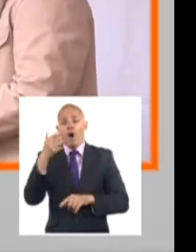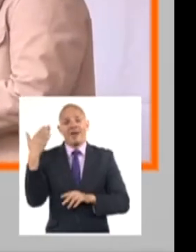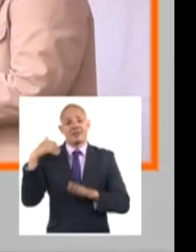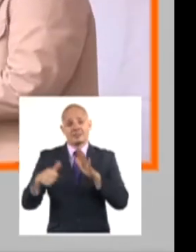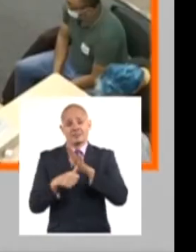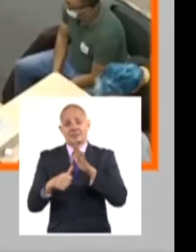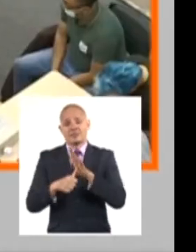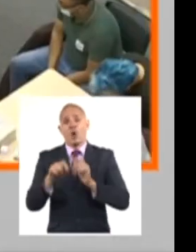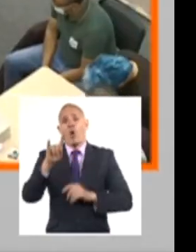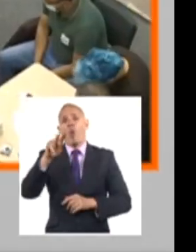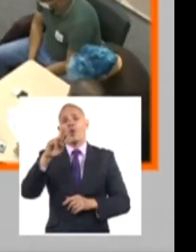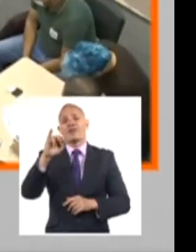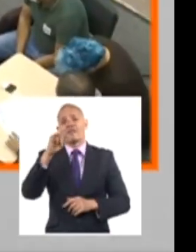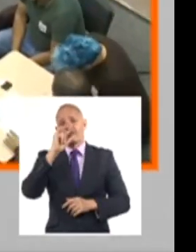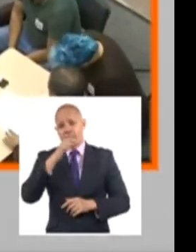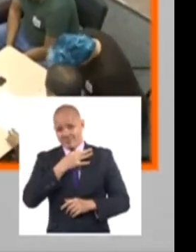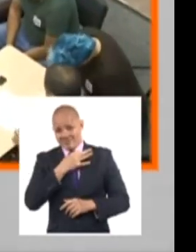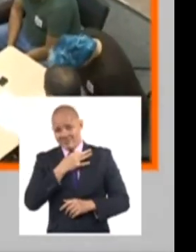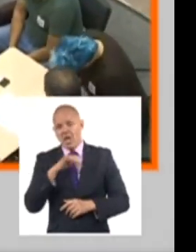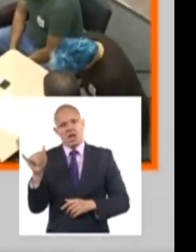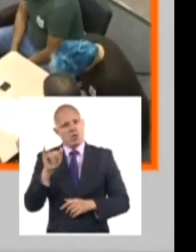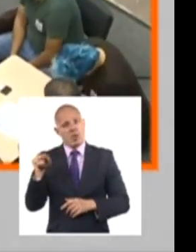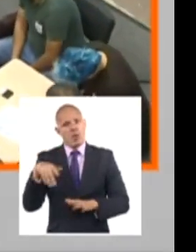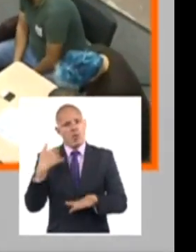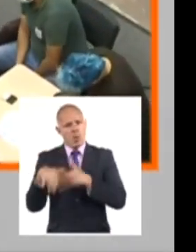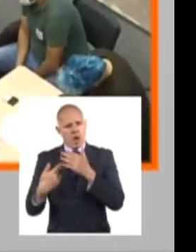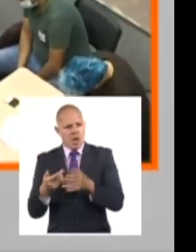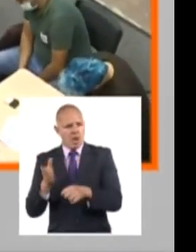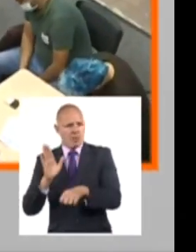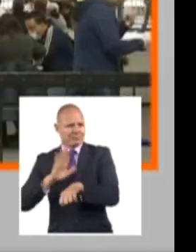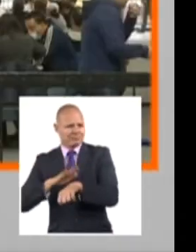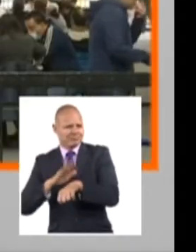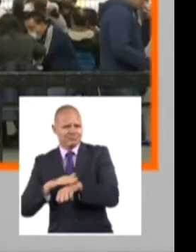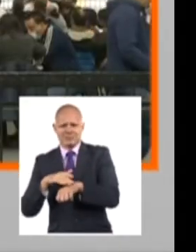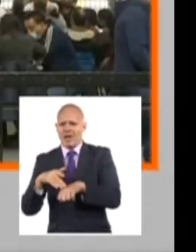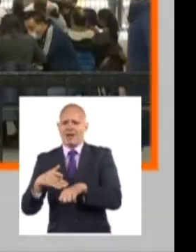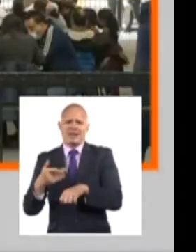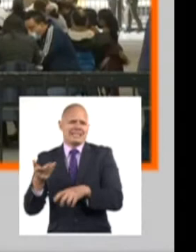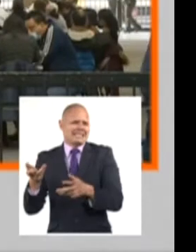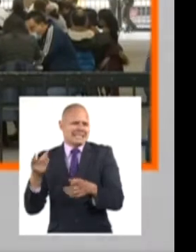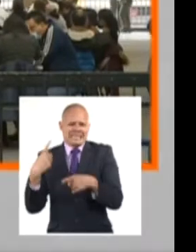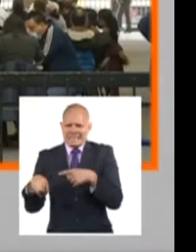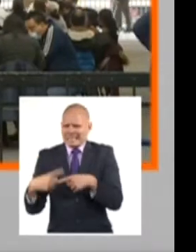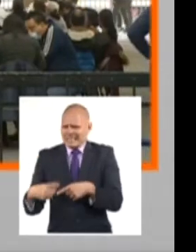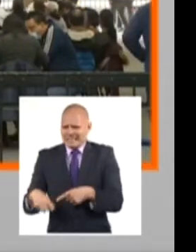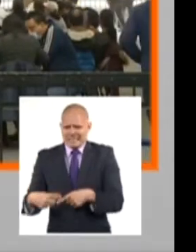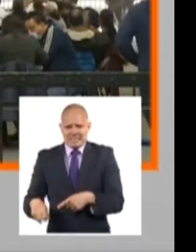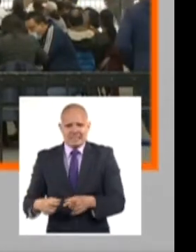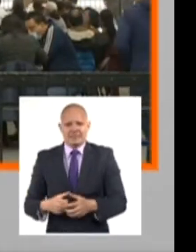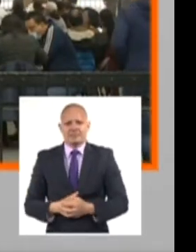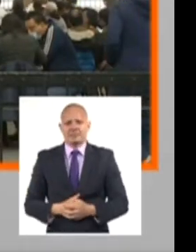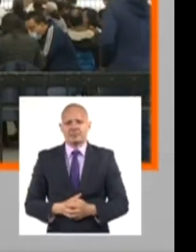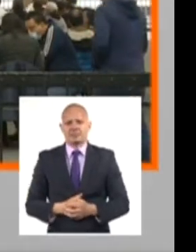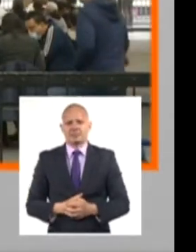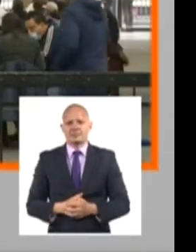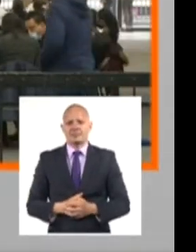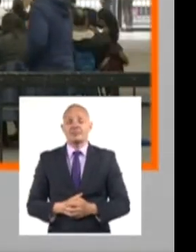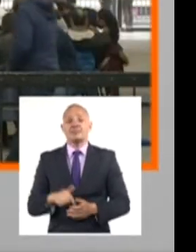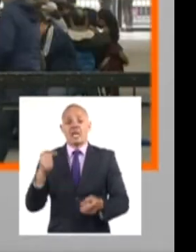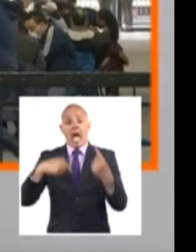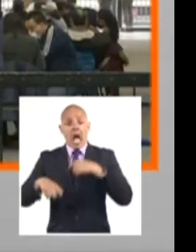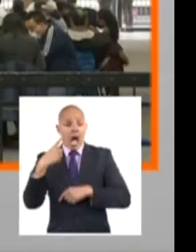que también su papel beligerante para conseguir la paz en colombia que fueron con un